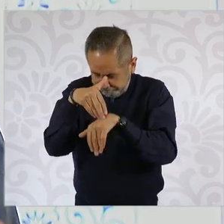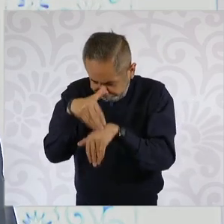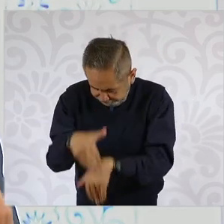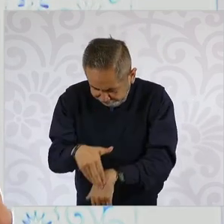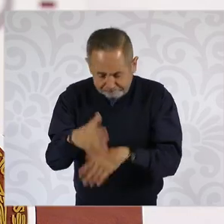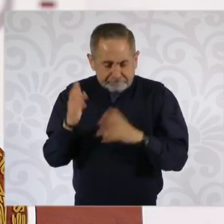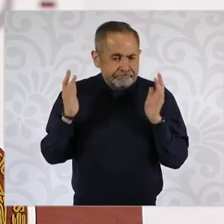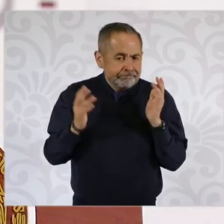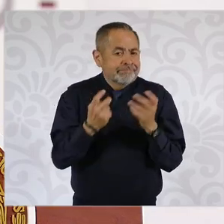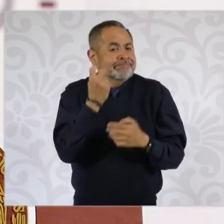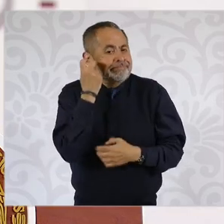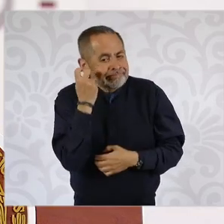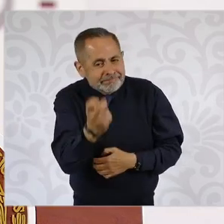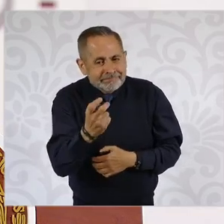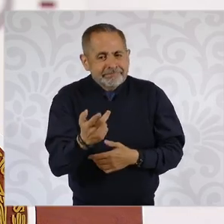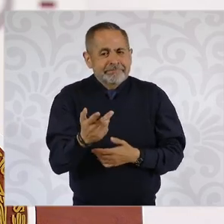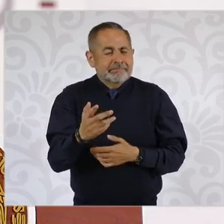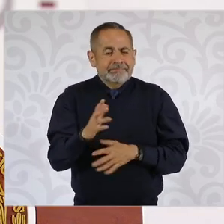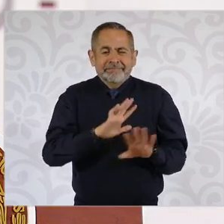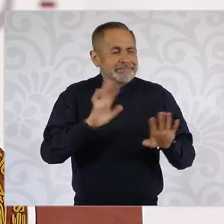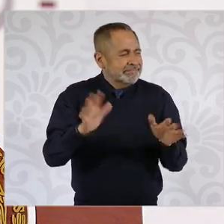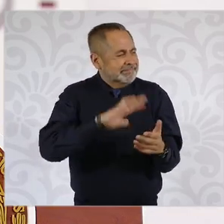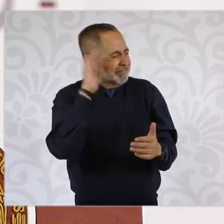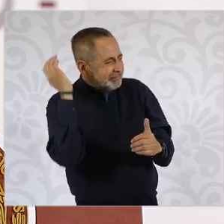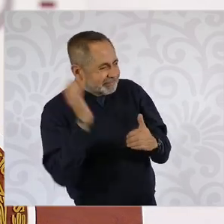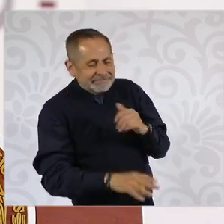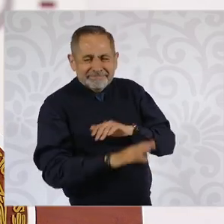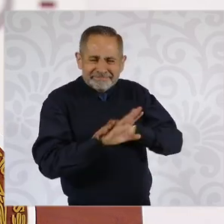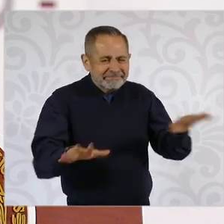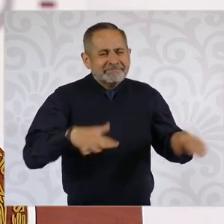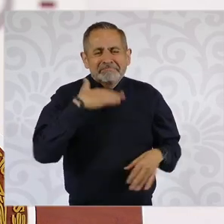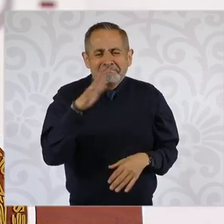Lo que queremos es que se acabe con la corrupción,